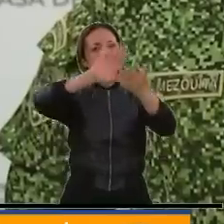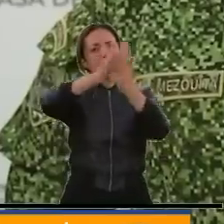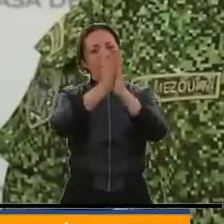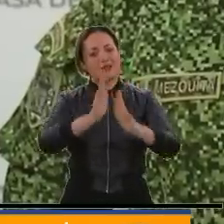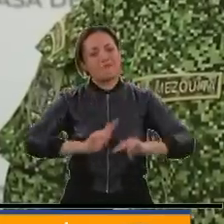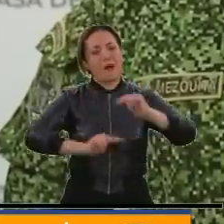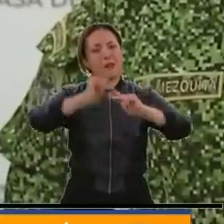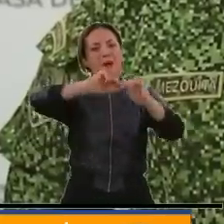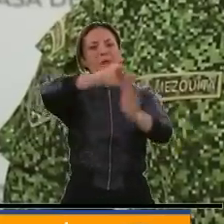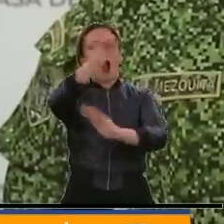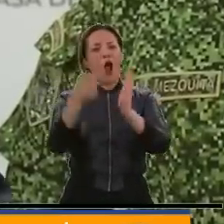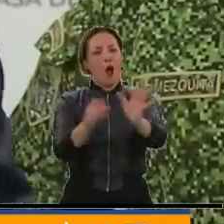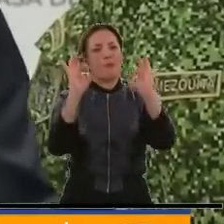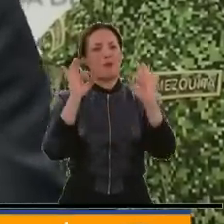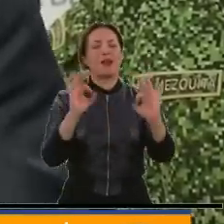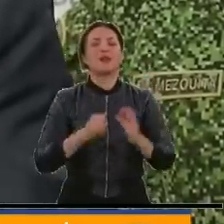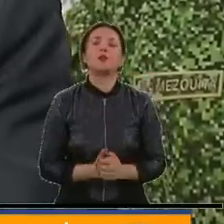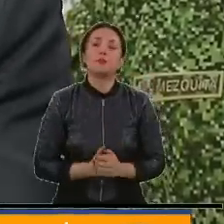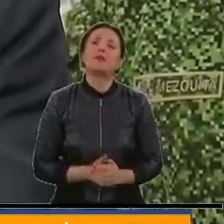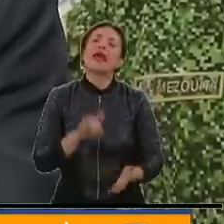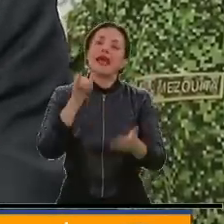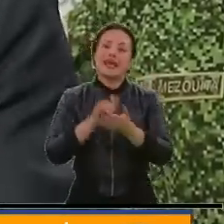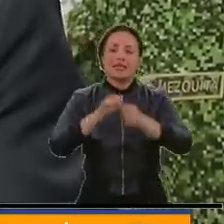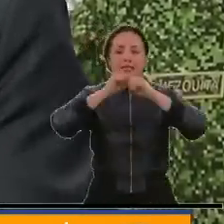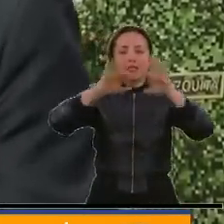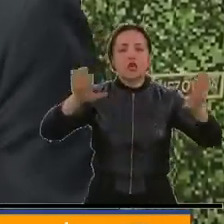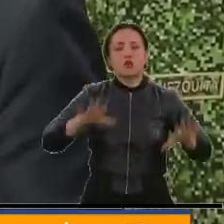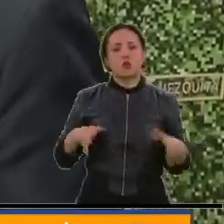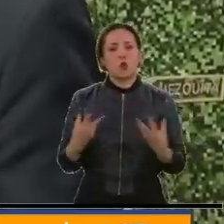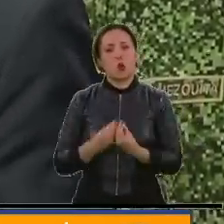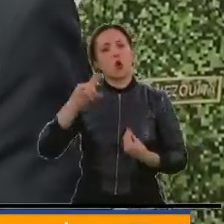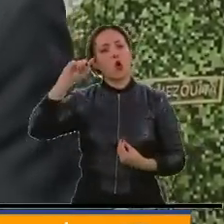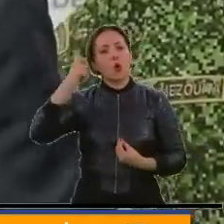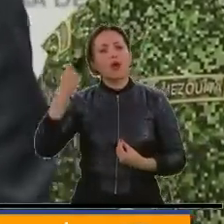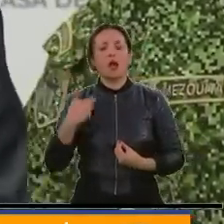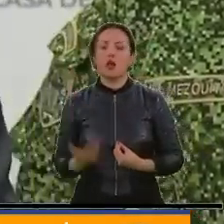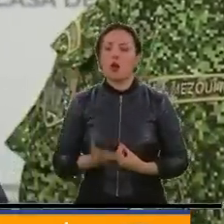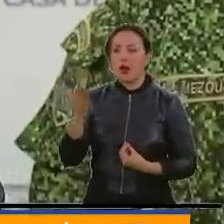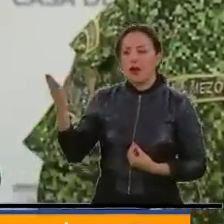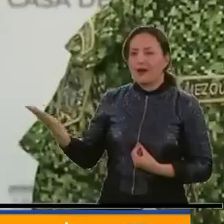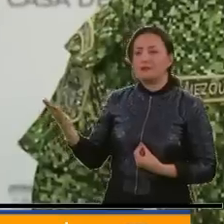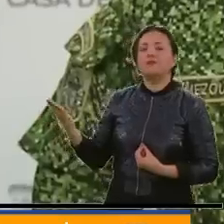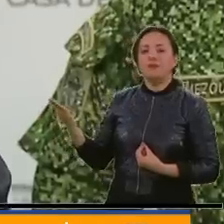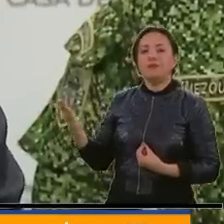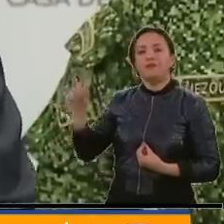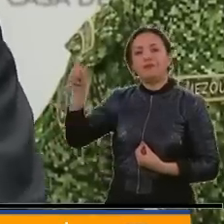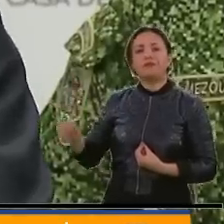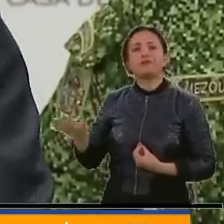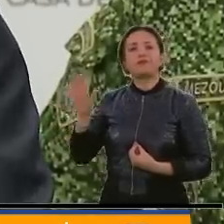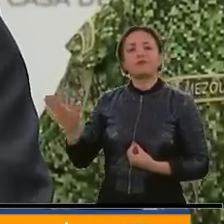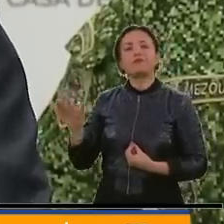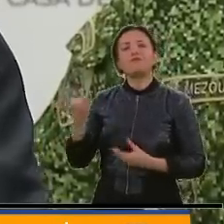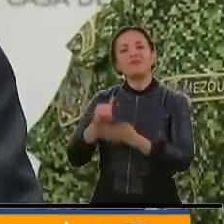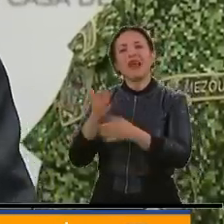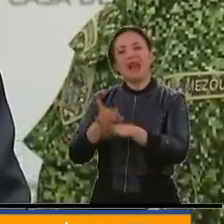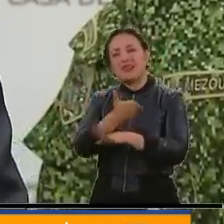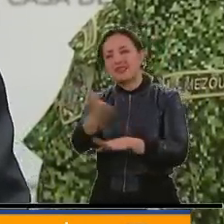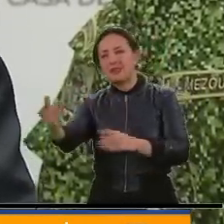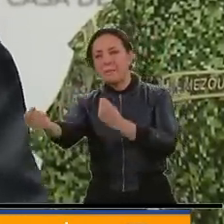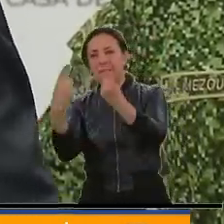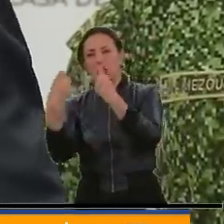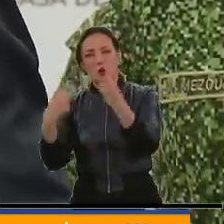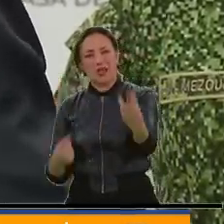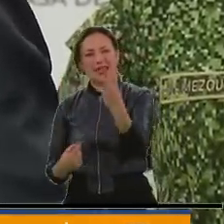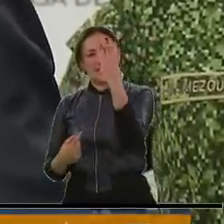total. Esta es la declaración del Gobierno Nacional. Le doy paso entonces a las tres preguntas que van a